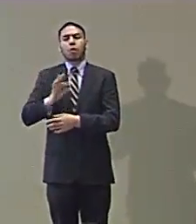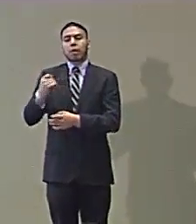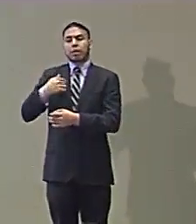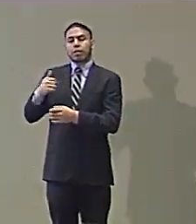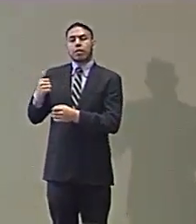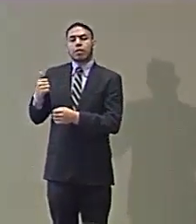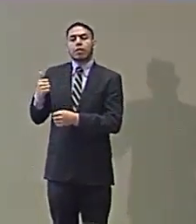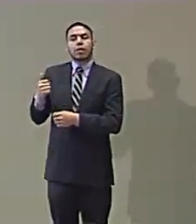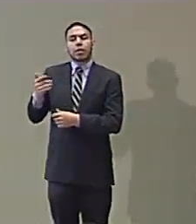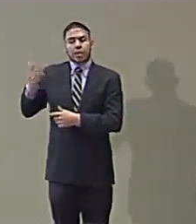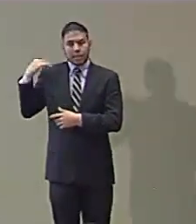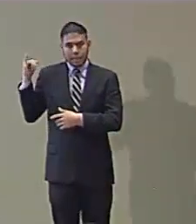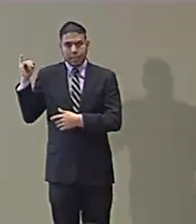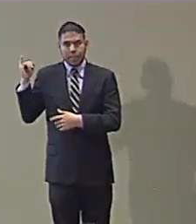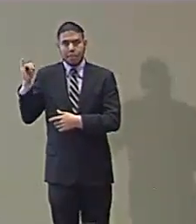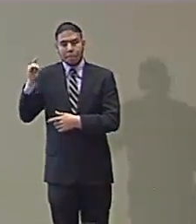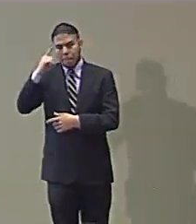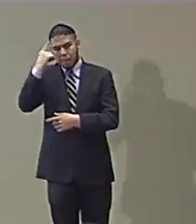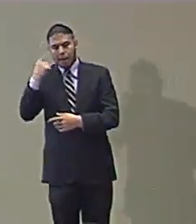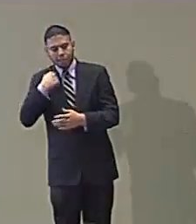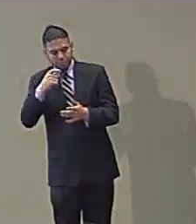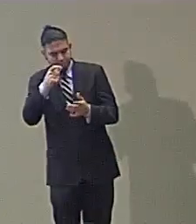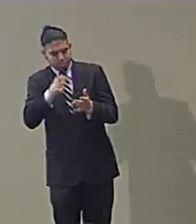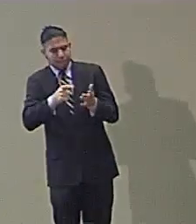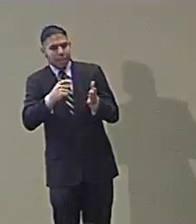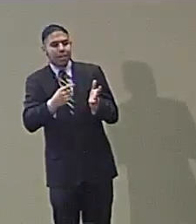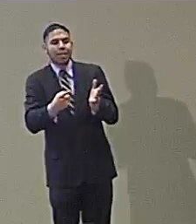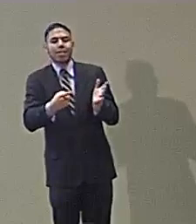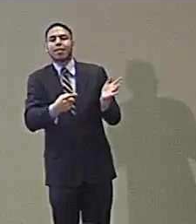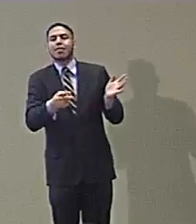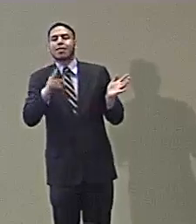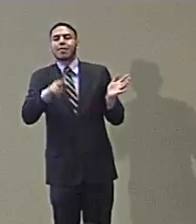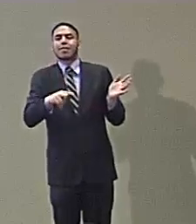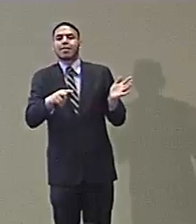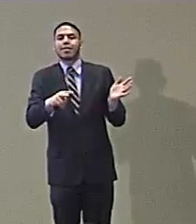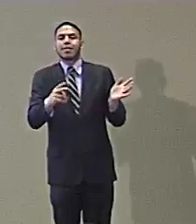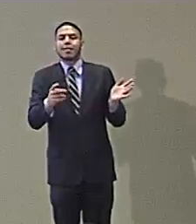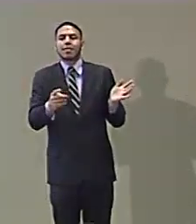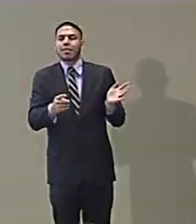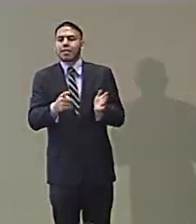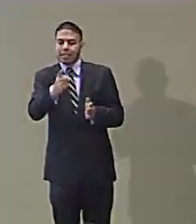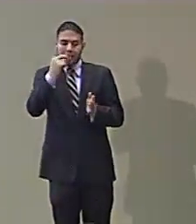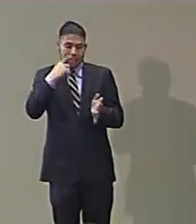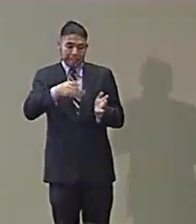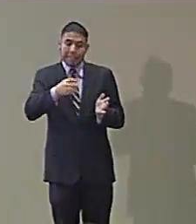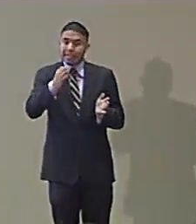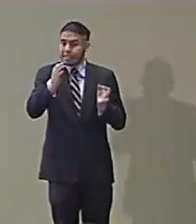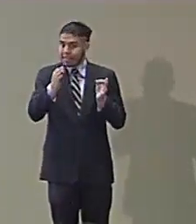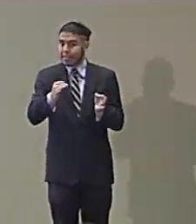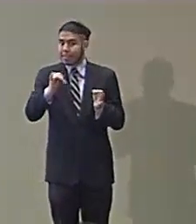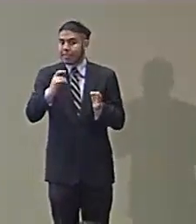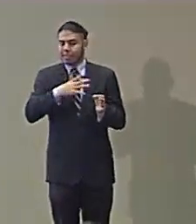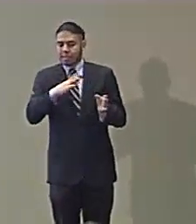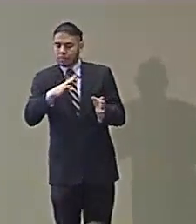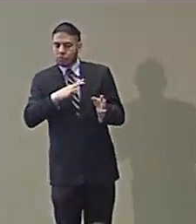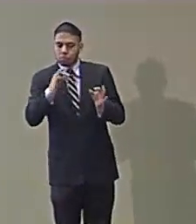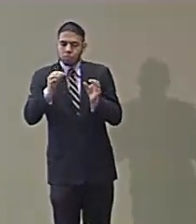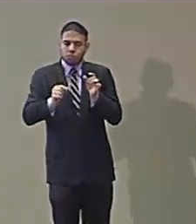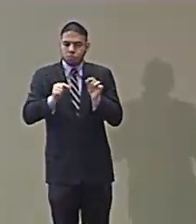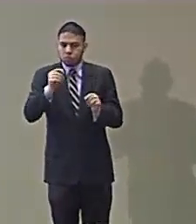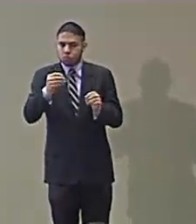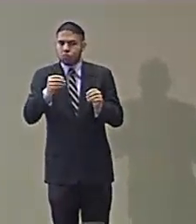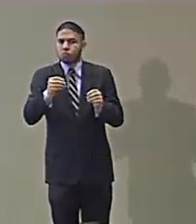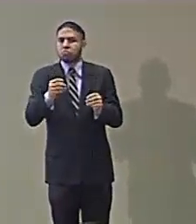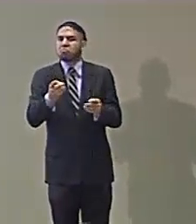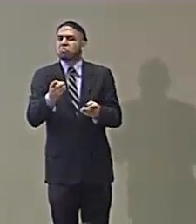jueves para todavía ratificar más el porqué de las cifras pero si no lo permiten efectivamente hubo algunas modificaciones en la